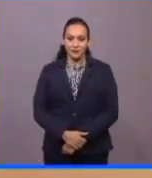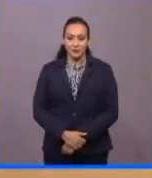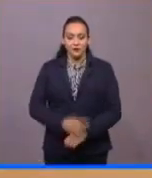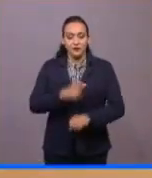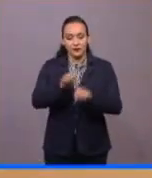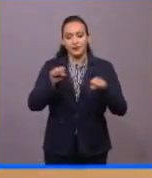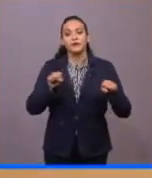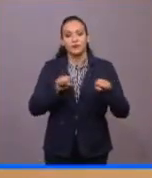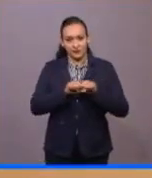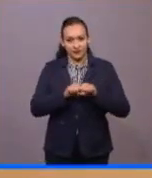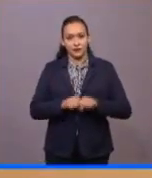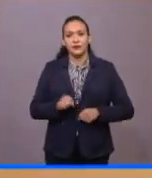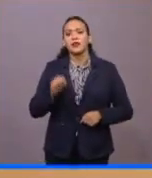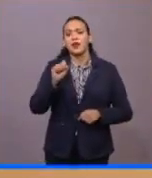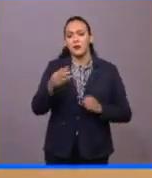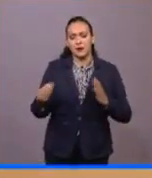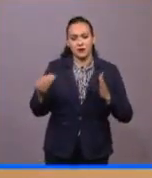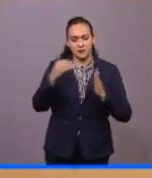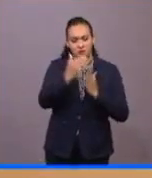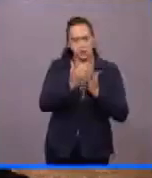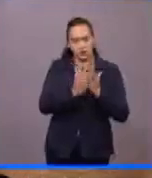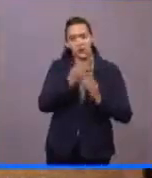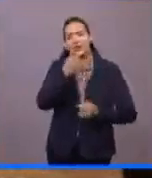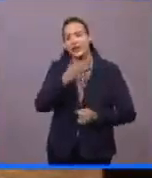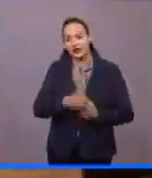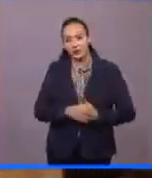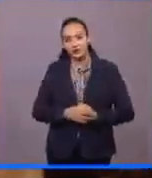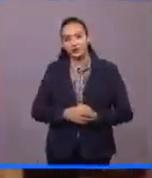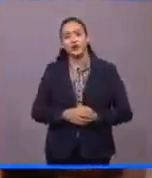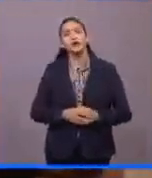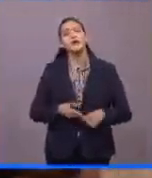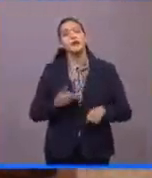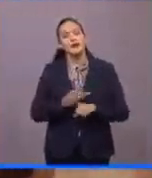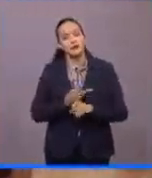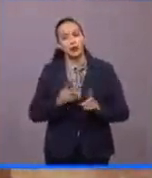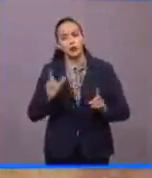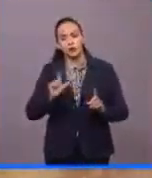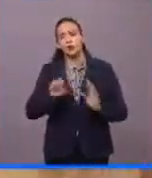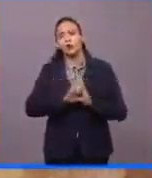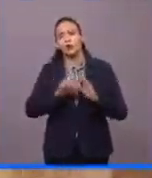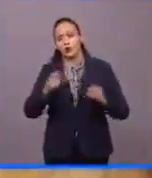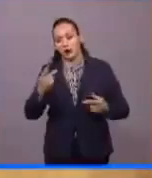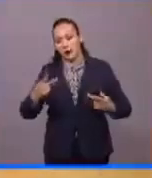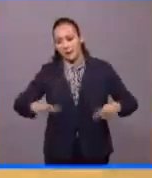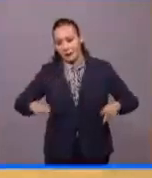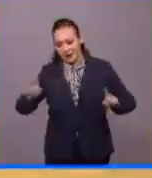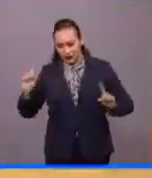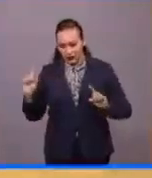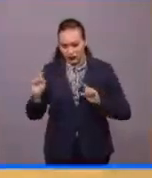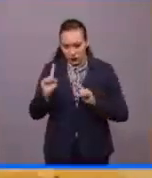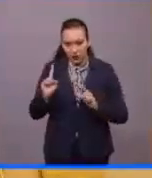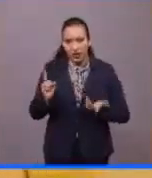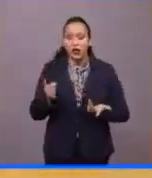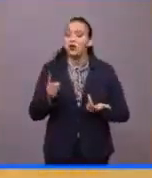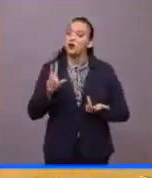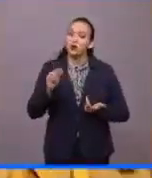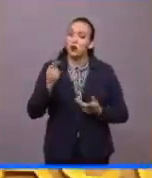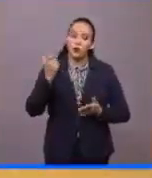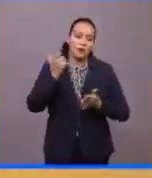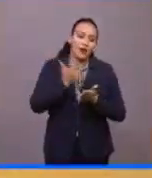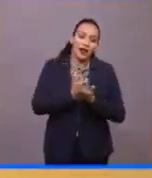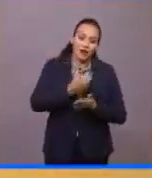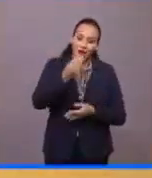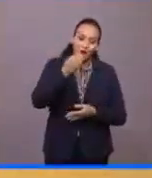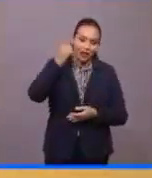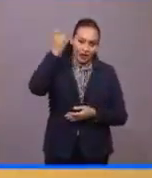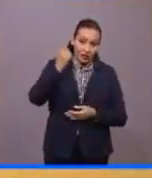La primera sala también estableció que no procede privar de la patria potestad a una persona por incumplimiento total o parcial